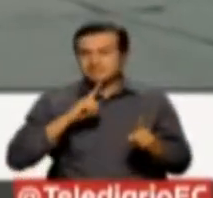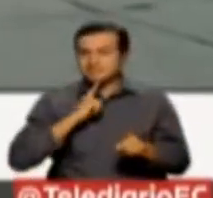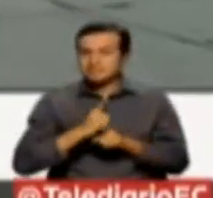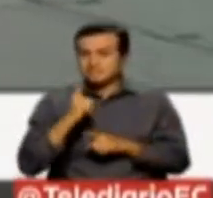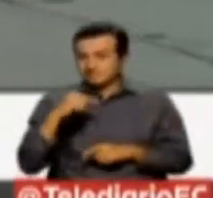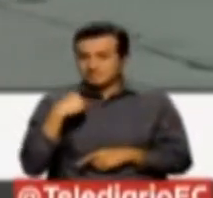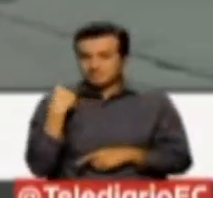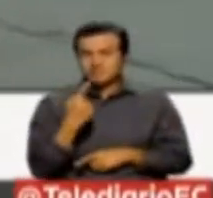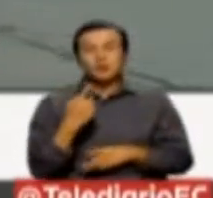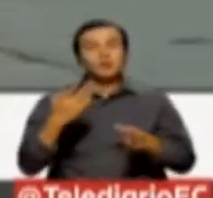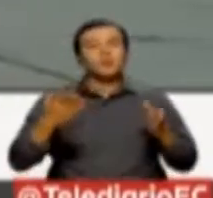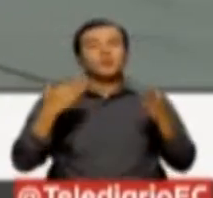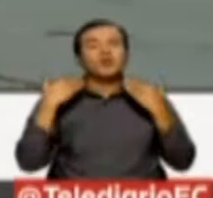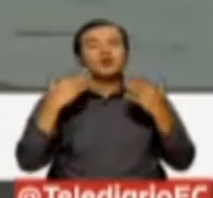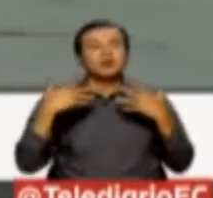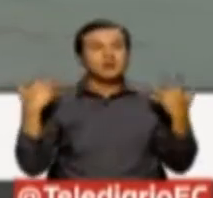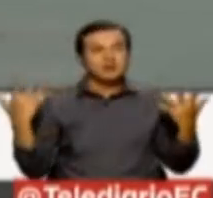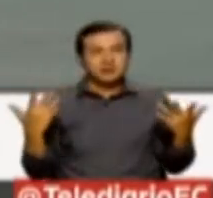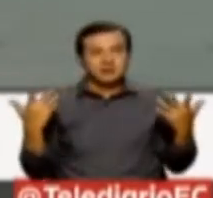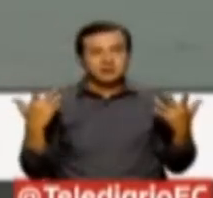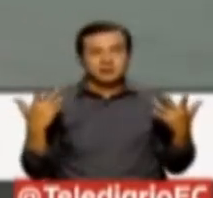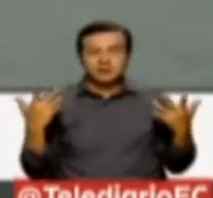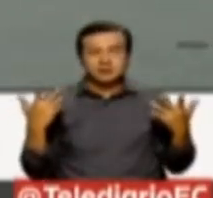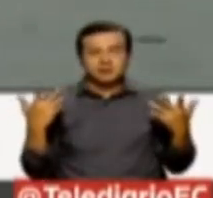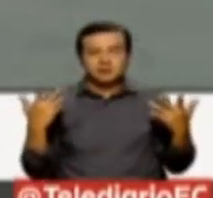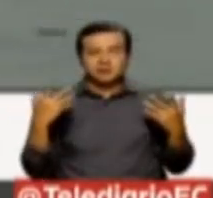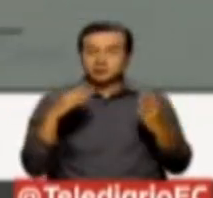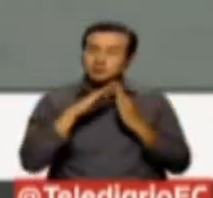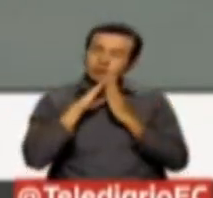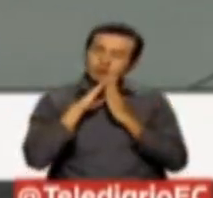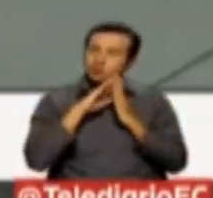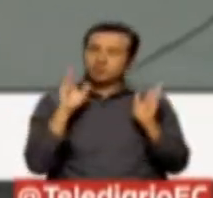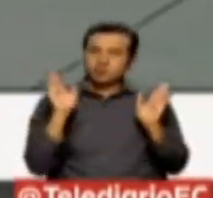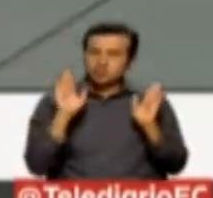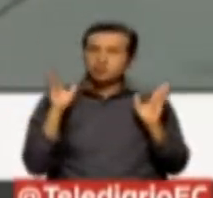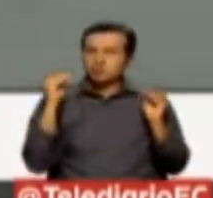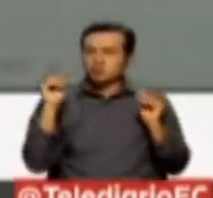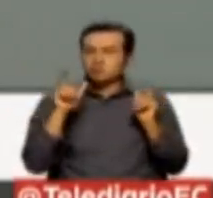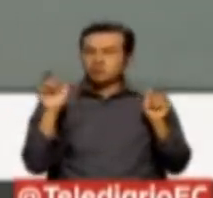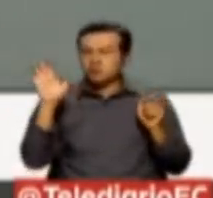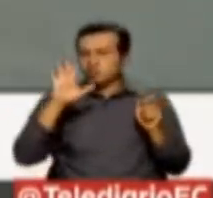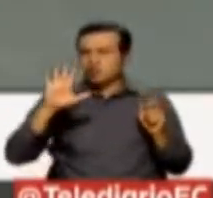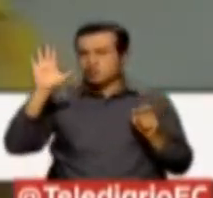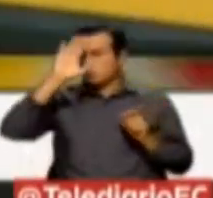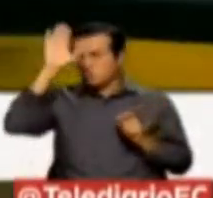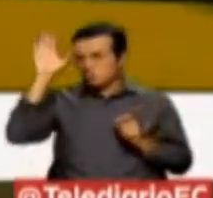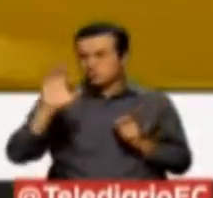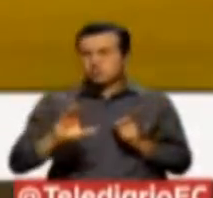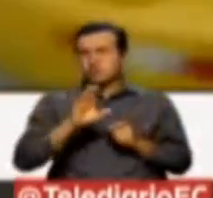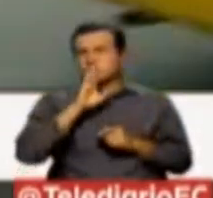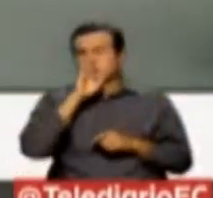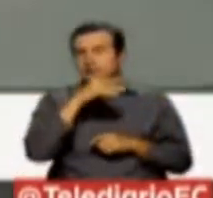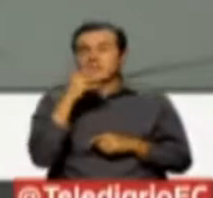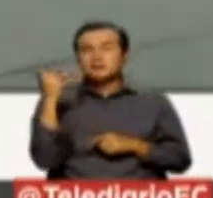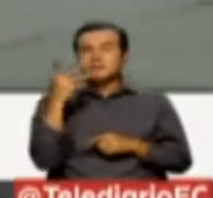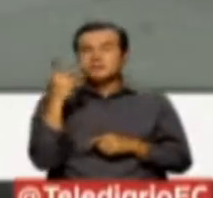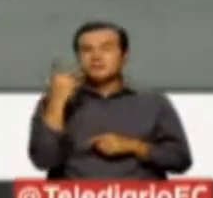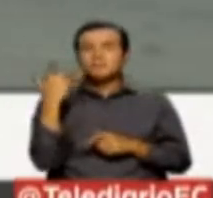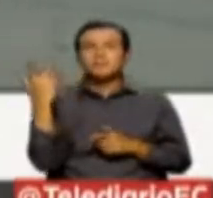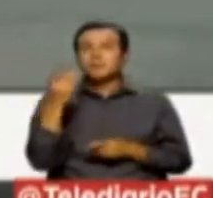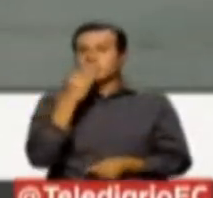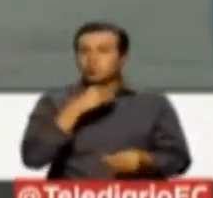hacemos nosotros los guayacos es que en lugar de dejarnos vencer por el sueño, y creo que muchas de la gente de la costa también lo hace, es que por